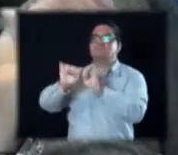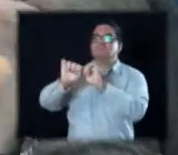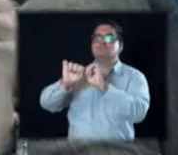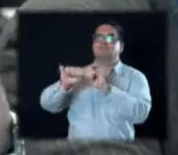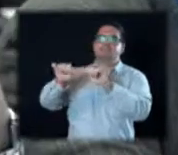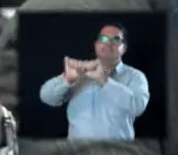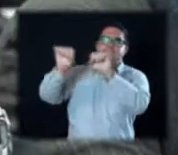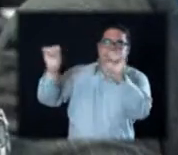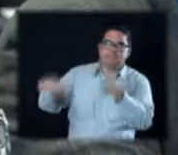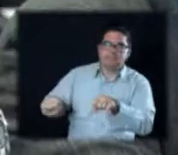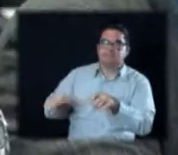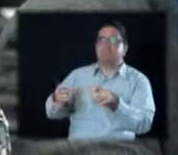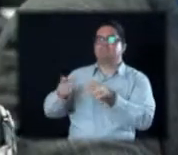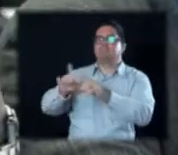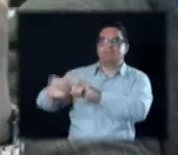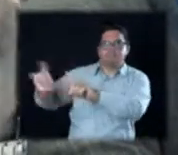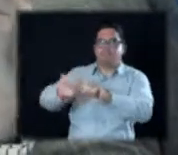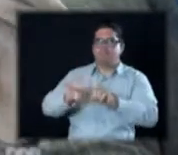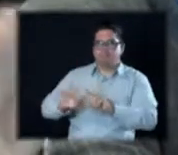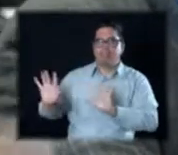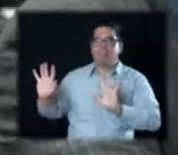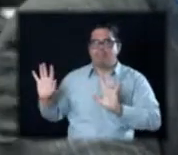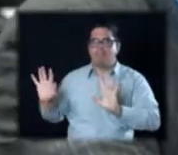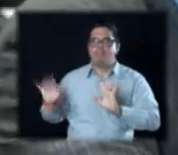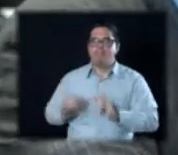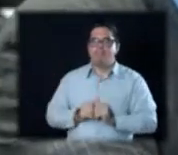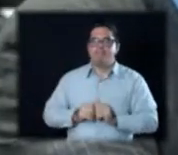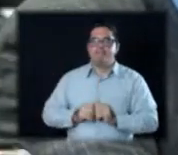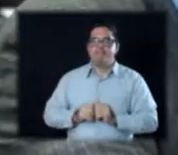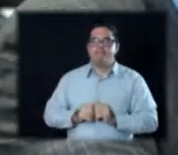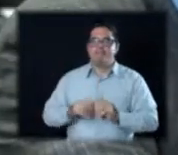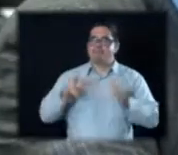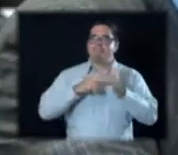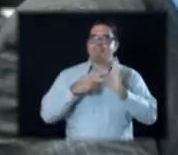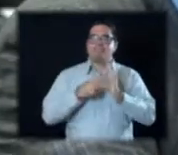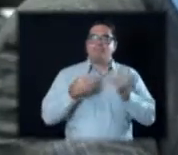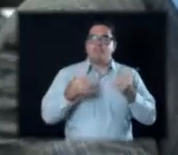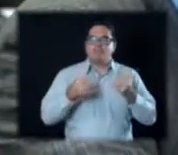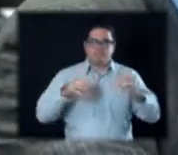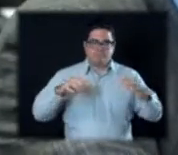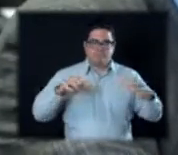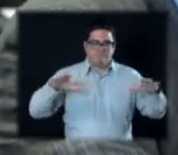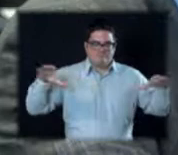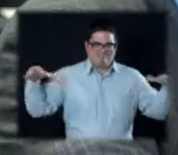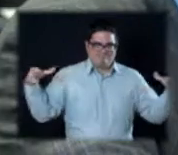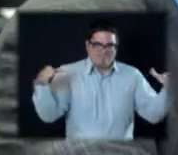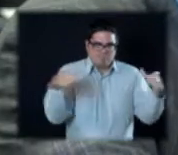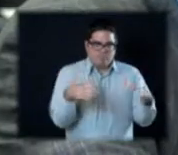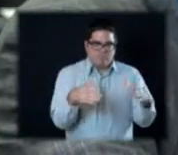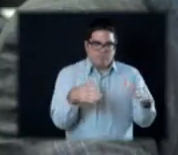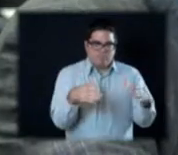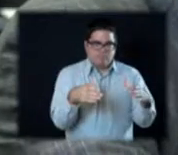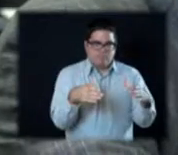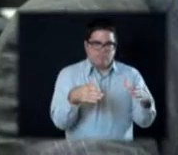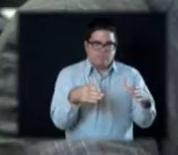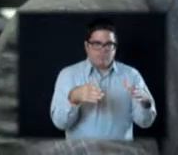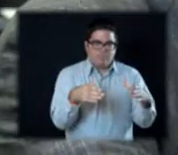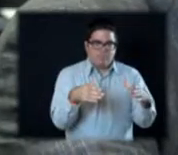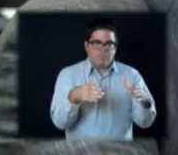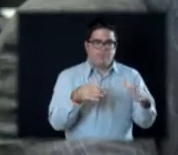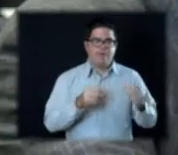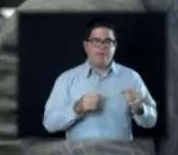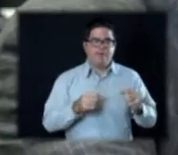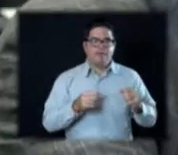su propio sistema de contabilidad. Así que me parece que esa centralización es algo